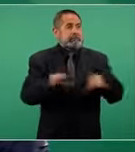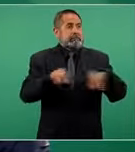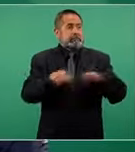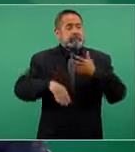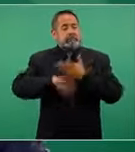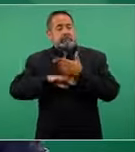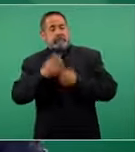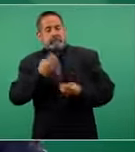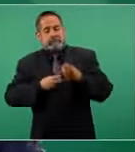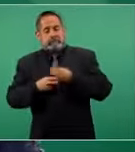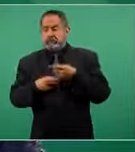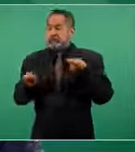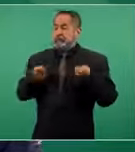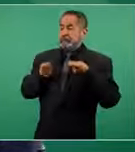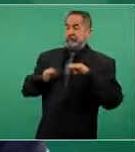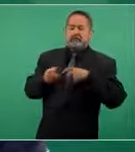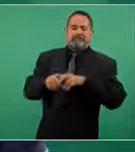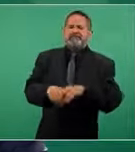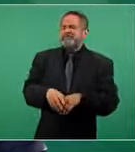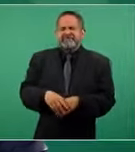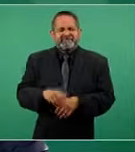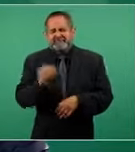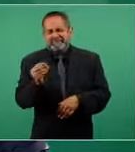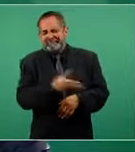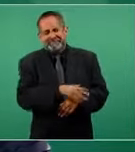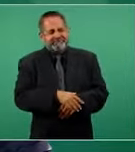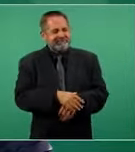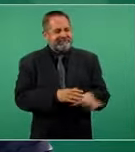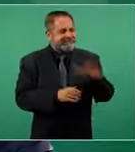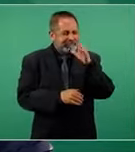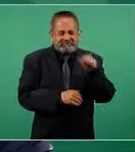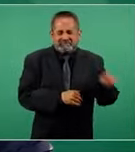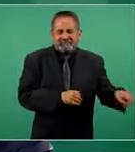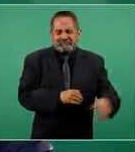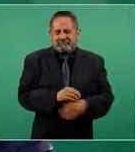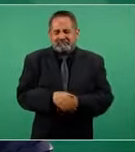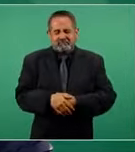ni manipulen en las redes. No les alcanza,